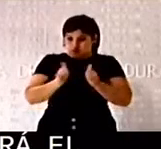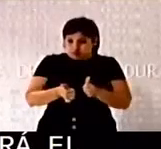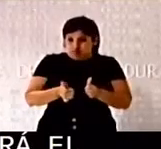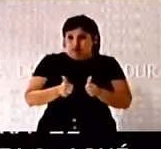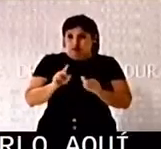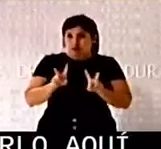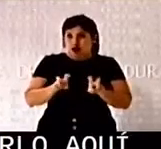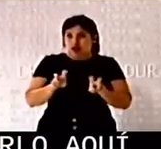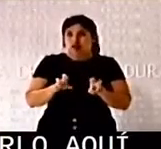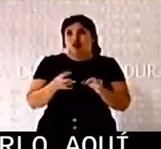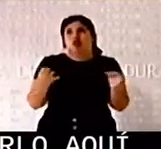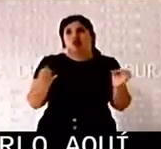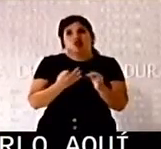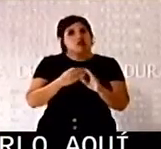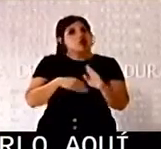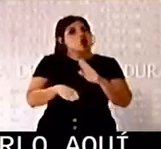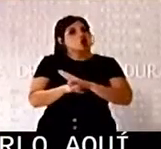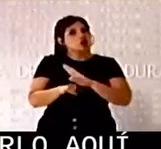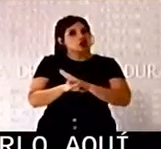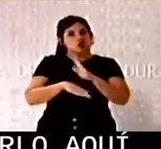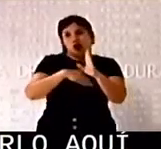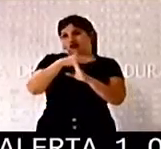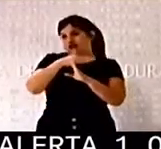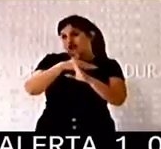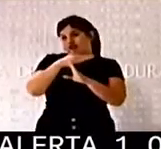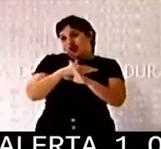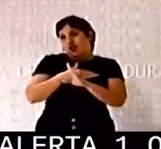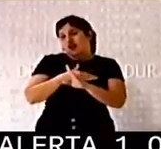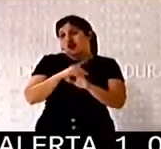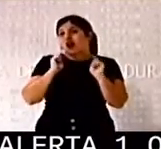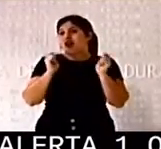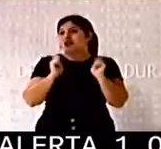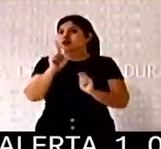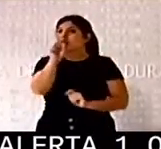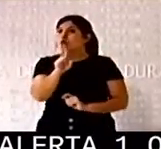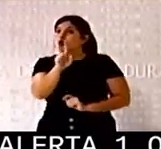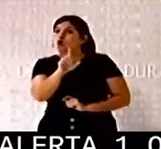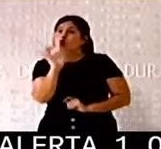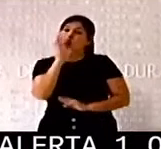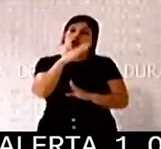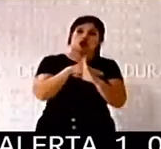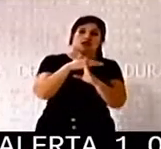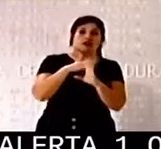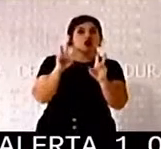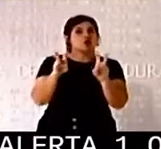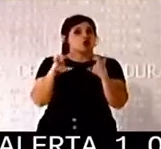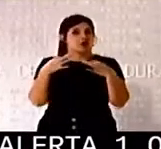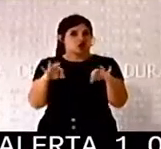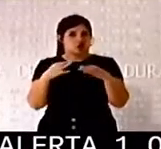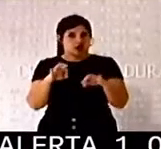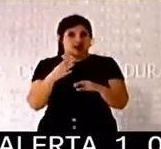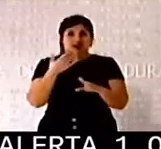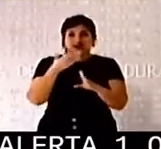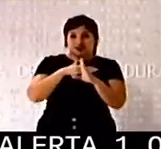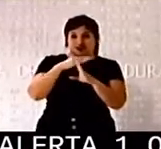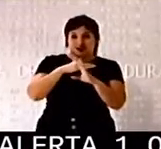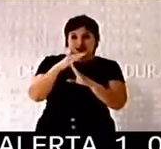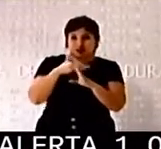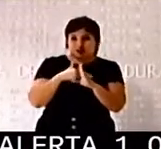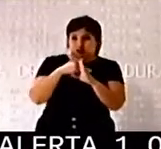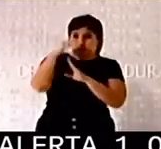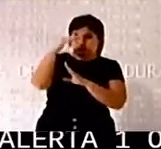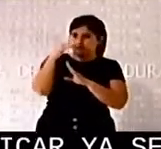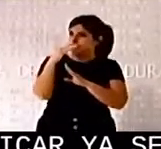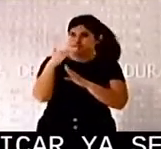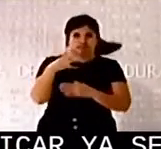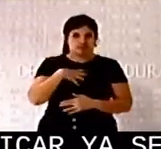tenemos que seguir estando en nivel de alerta 1 o nueva normalidad. Si no, no se podría aplicar. O sea, se tienen que